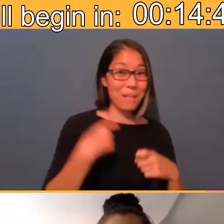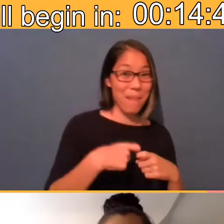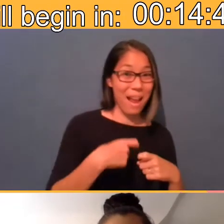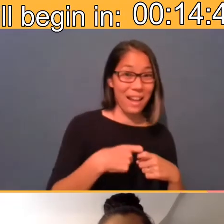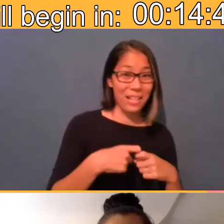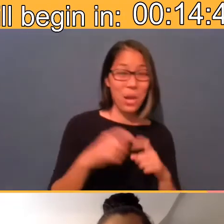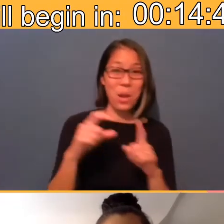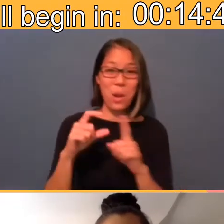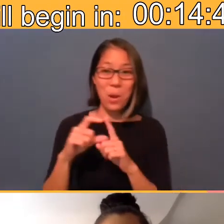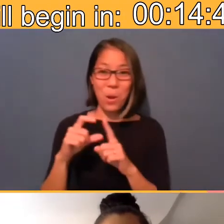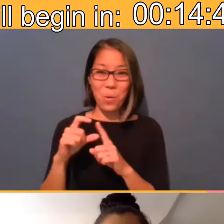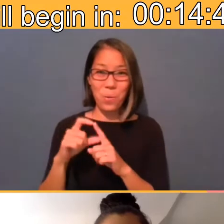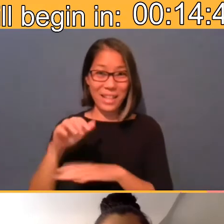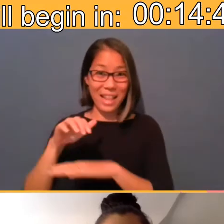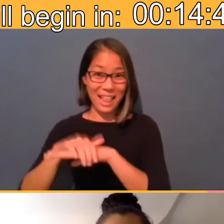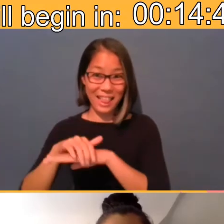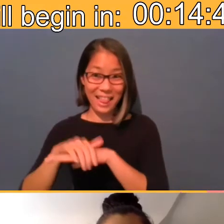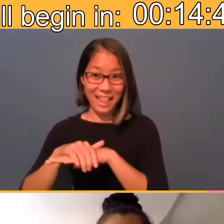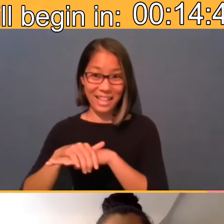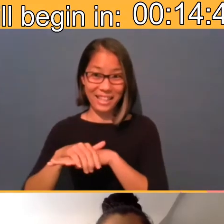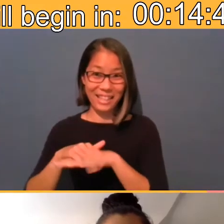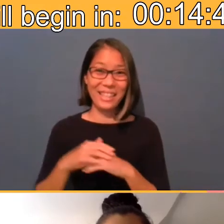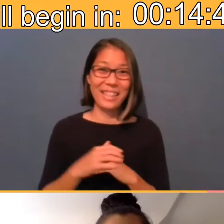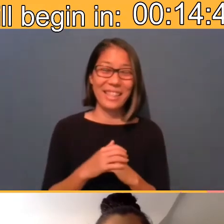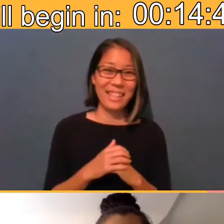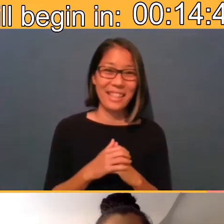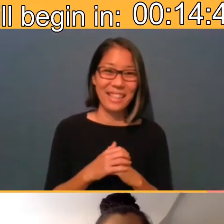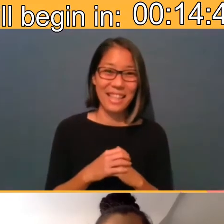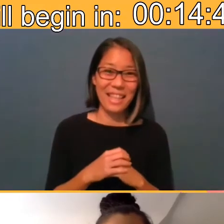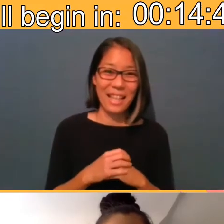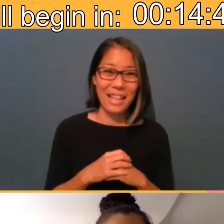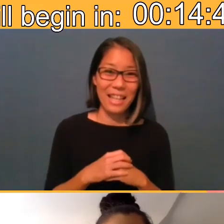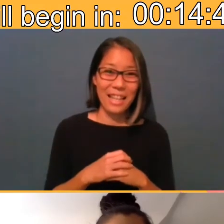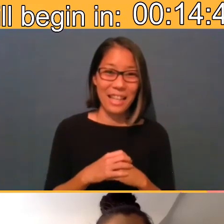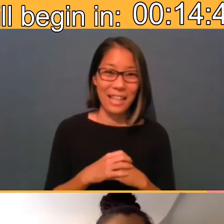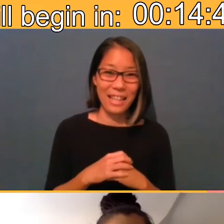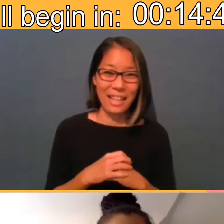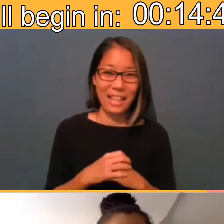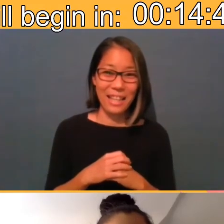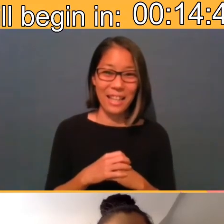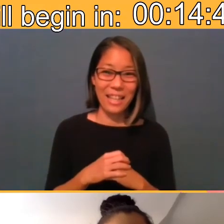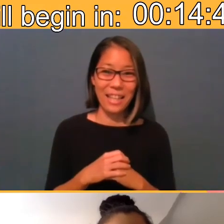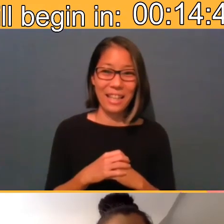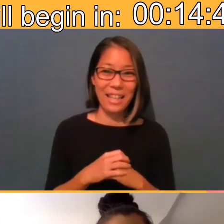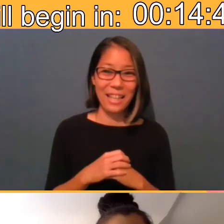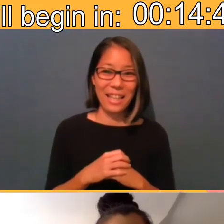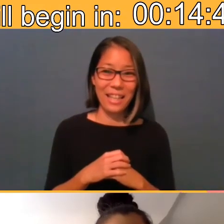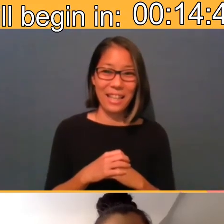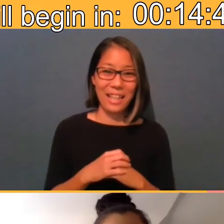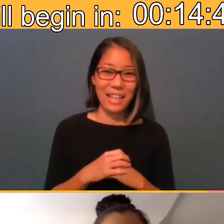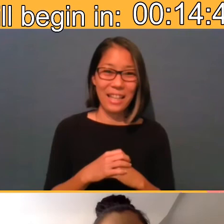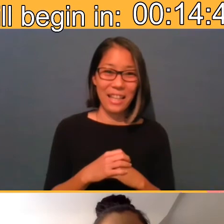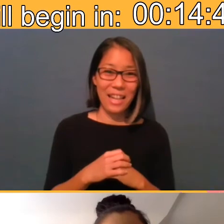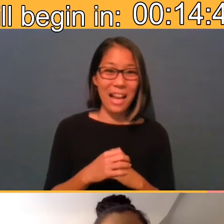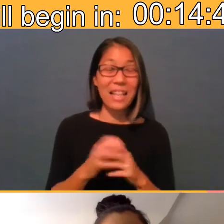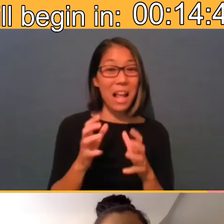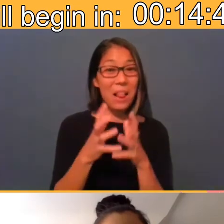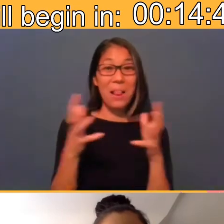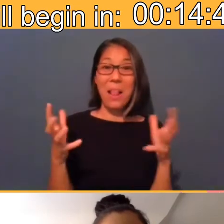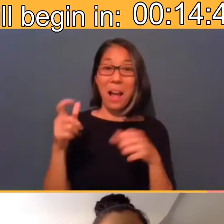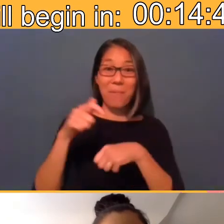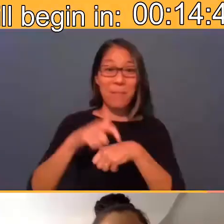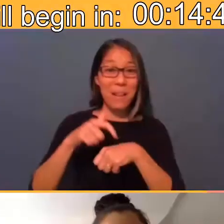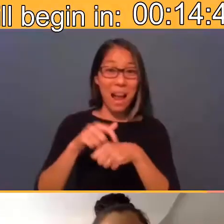tenga paciencia. Vamos a tratar de no quedar en un idioma por mucho tiempo. A lo mejor puede